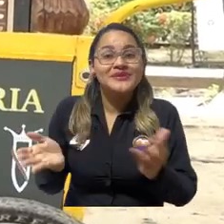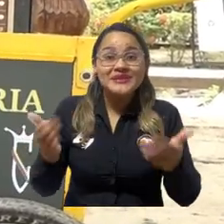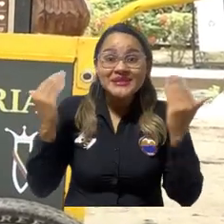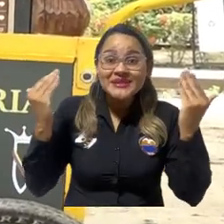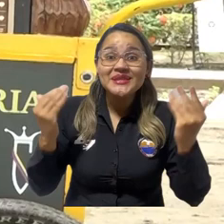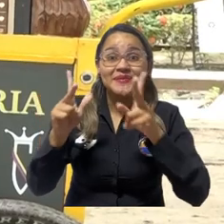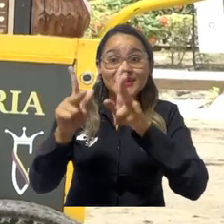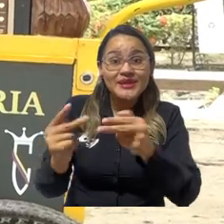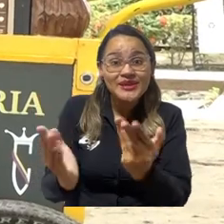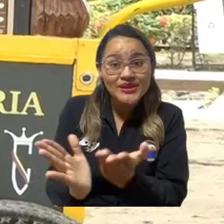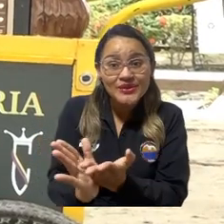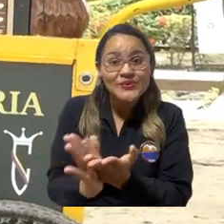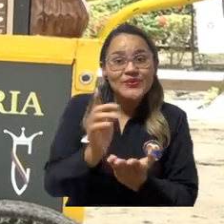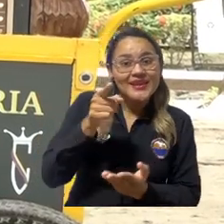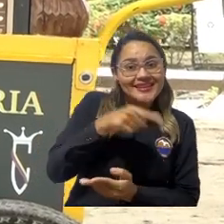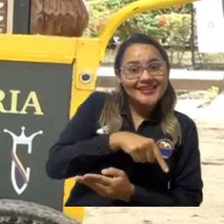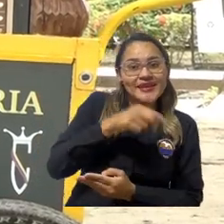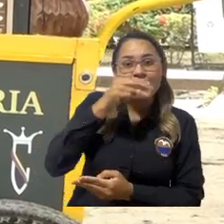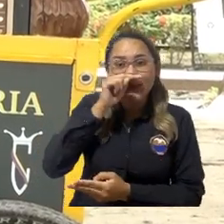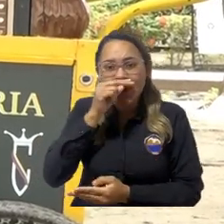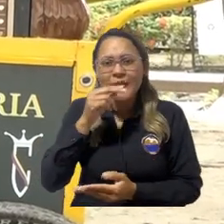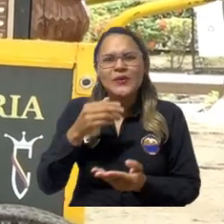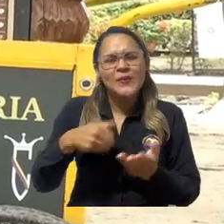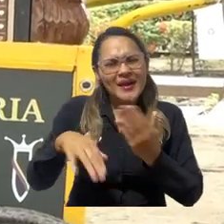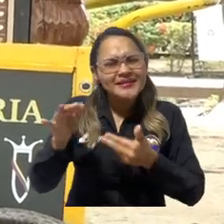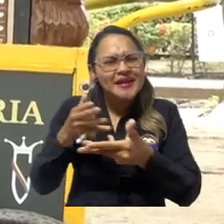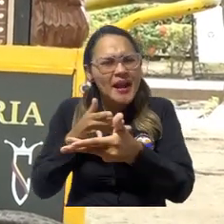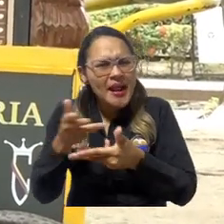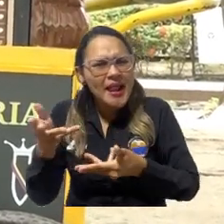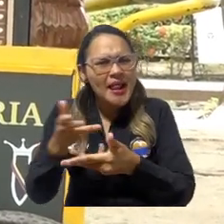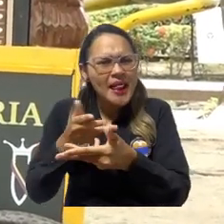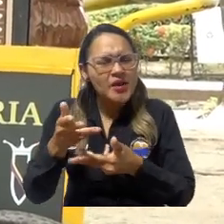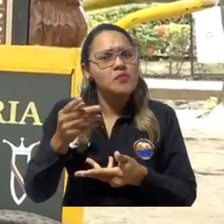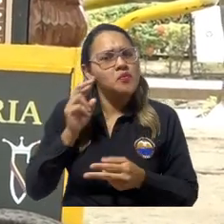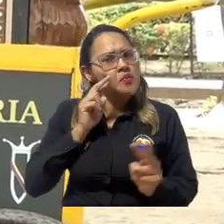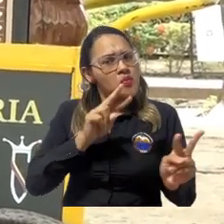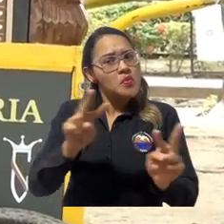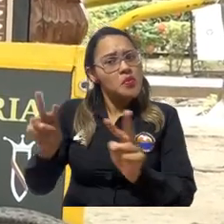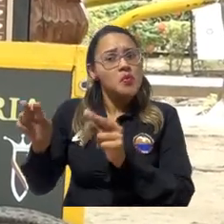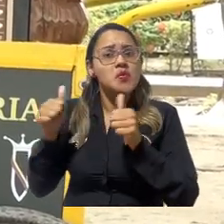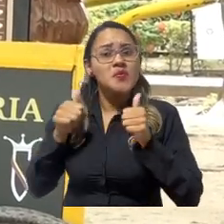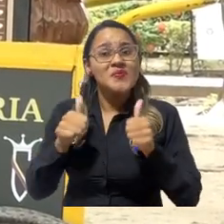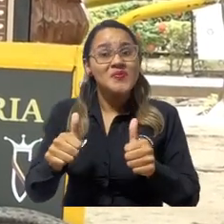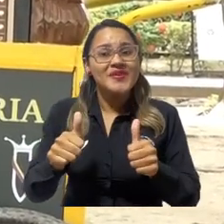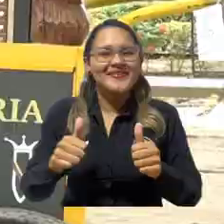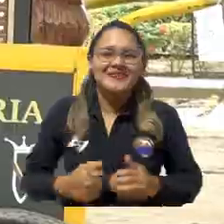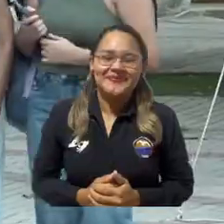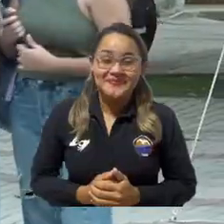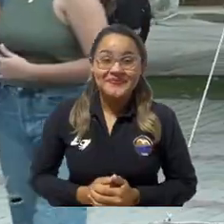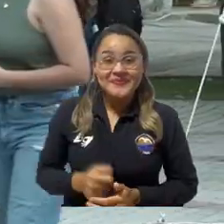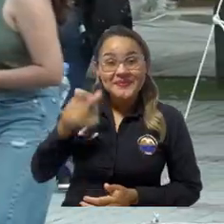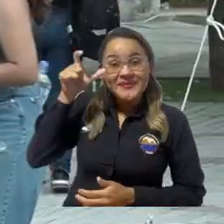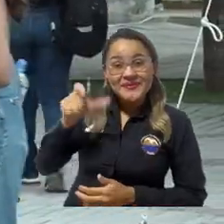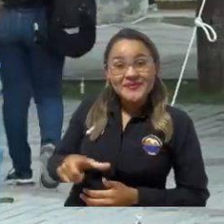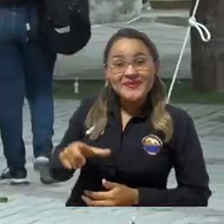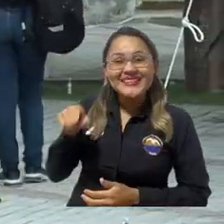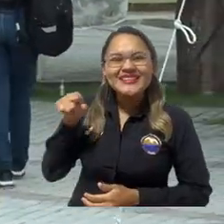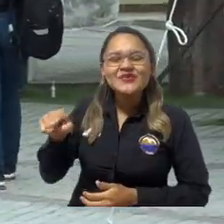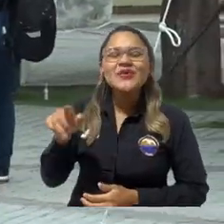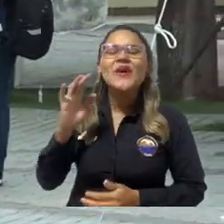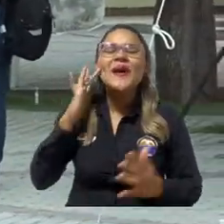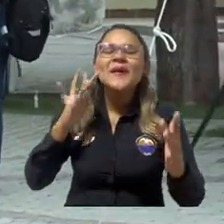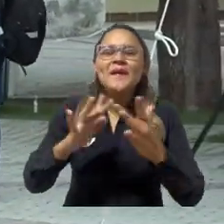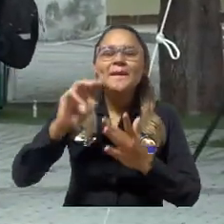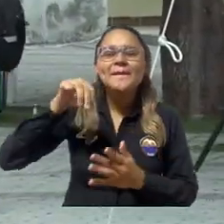relación entre el estudiantado y el libro. Me ha parecido muy bueno ayer. Con su